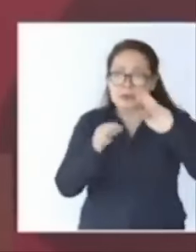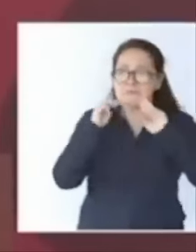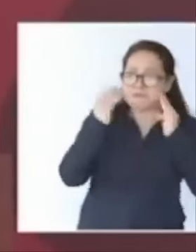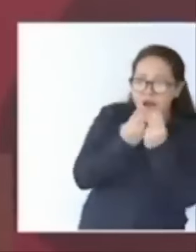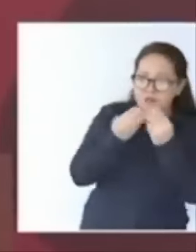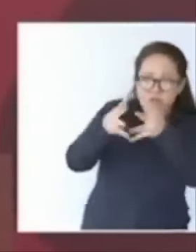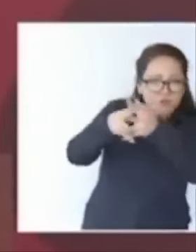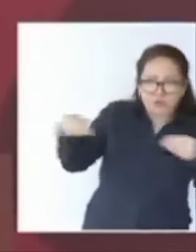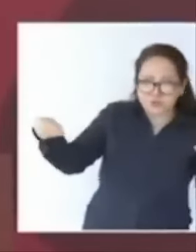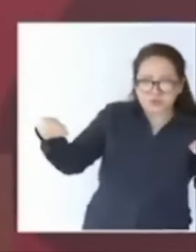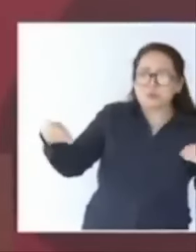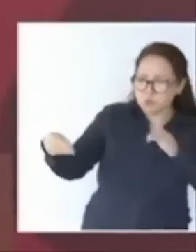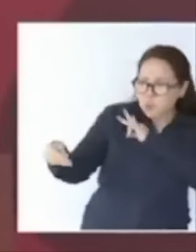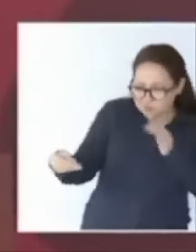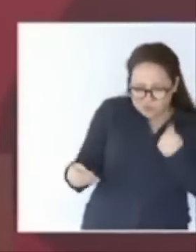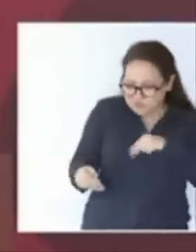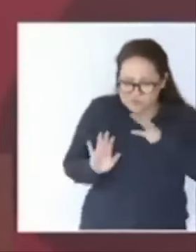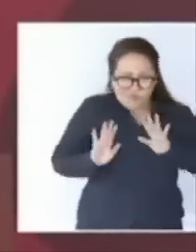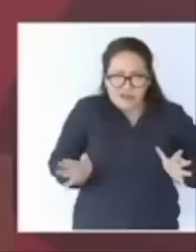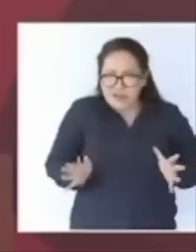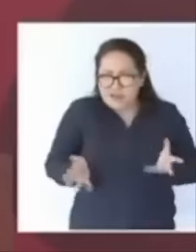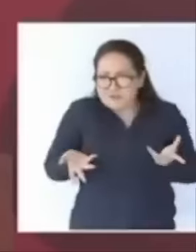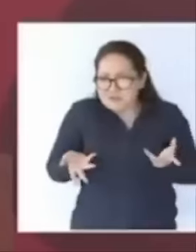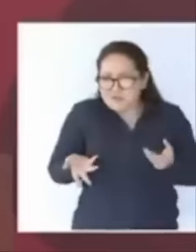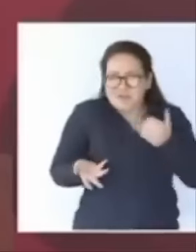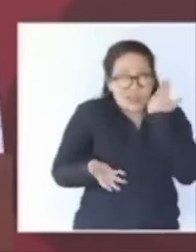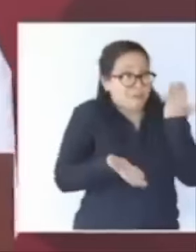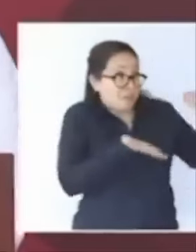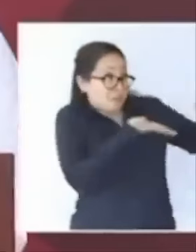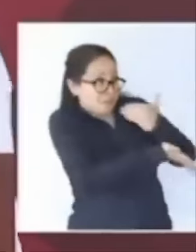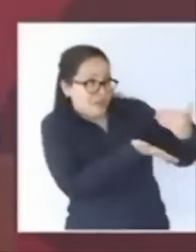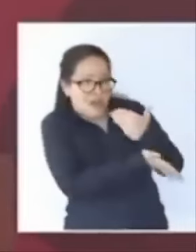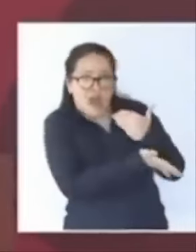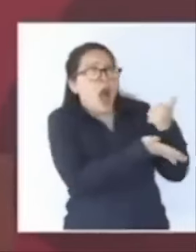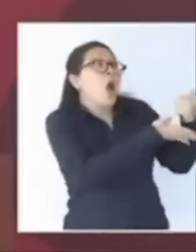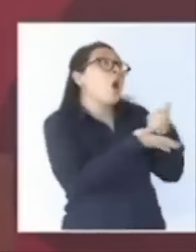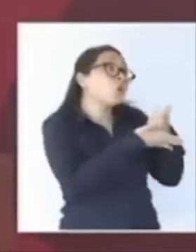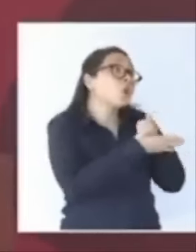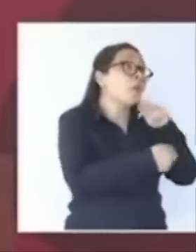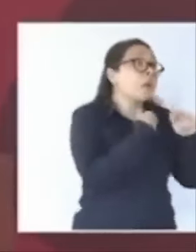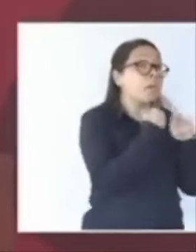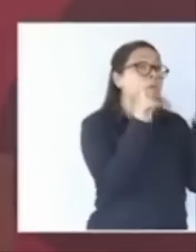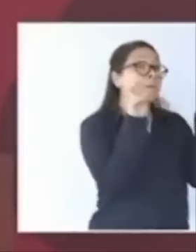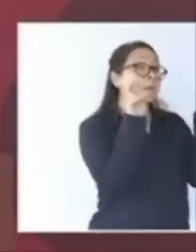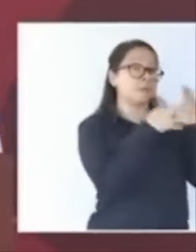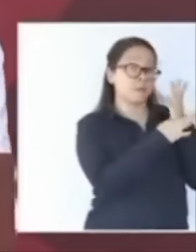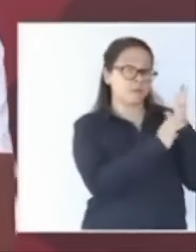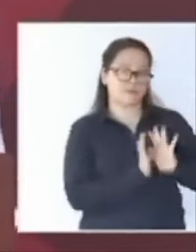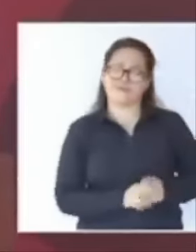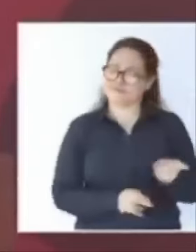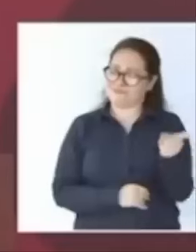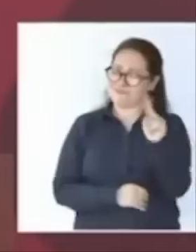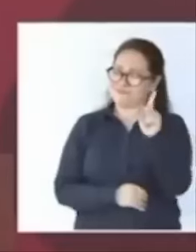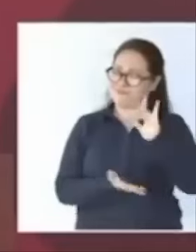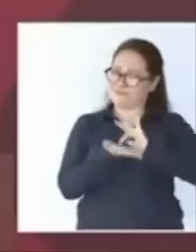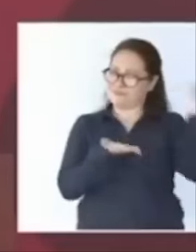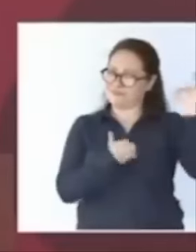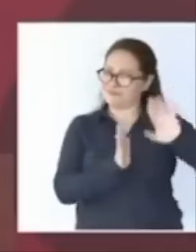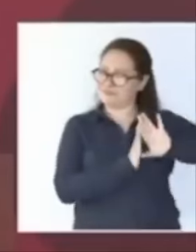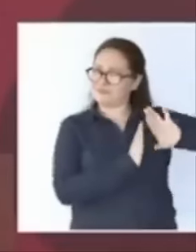queremos intervencionismo. No queremos ayuda, entre comillas, de nadie.